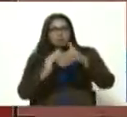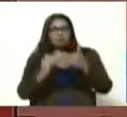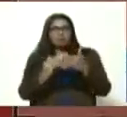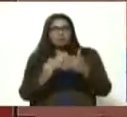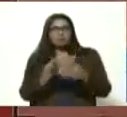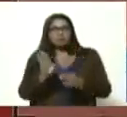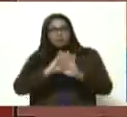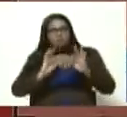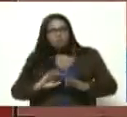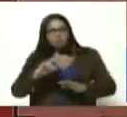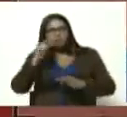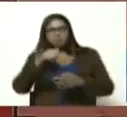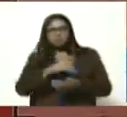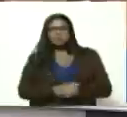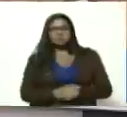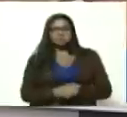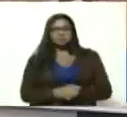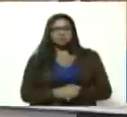juego